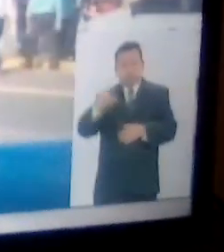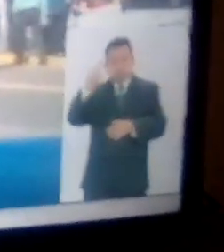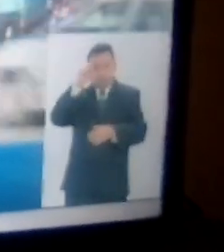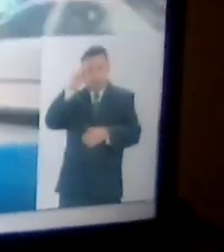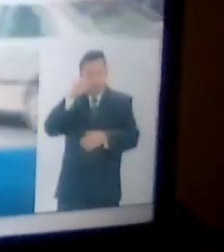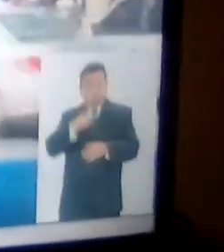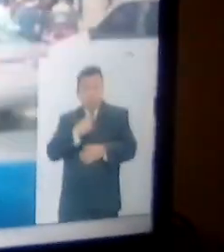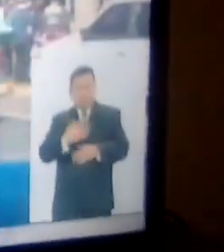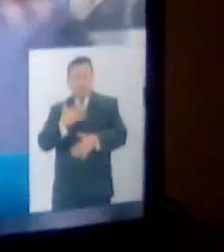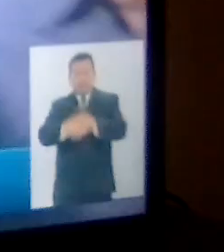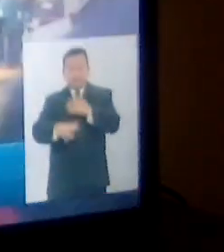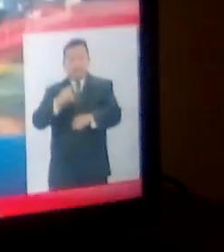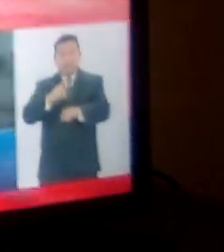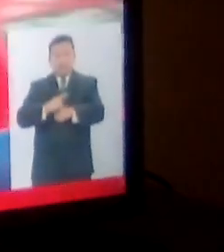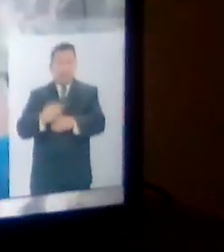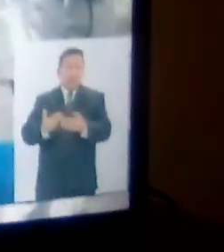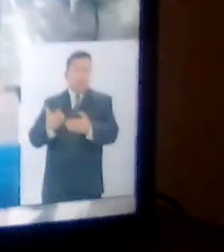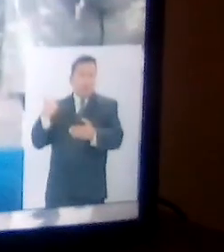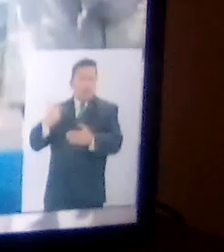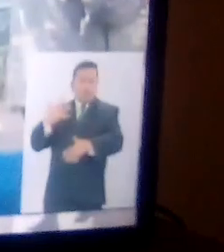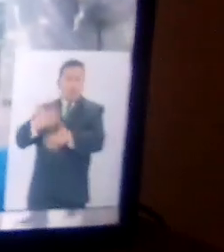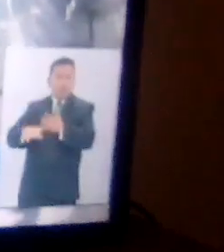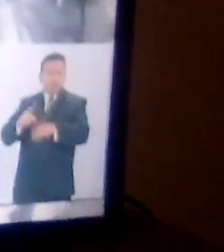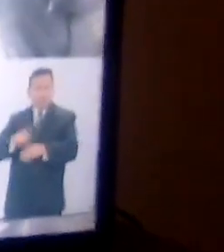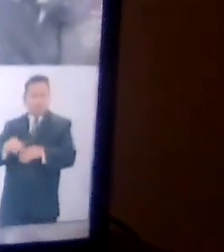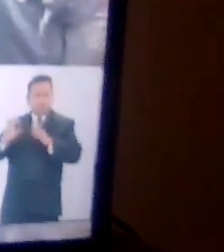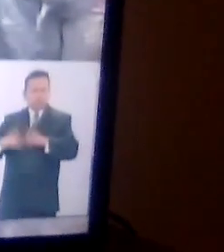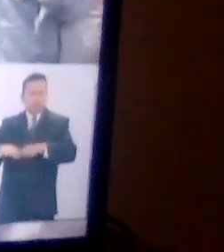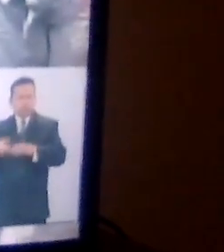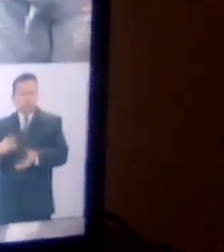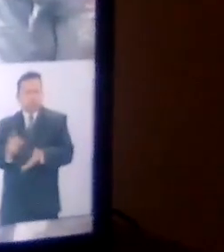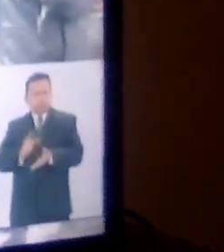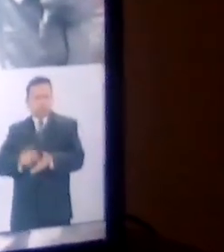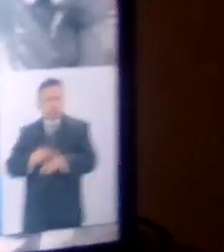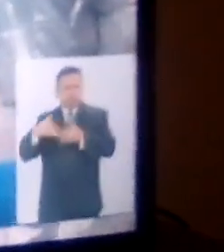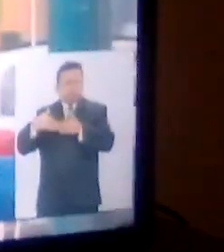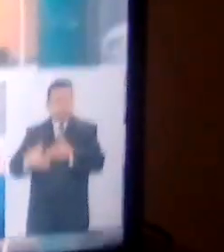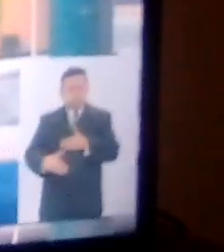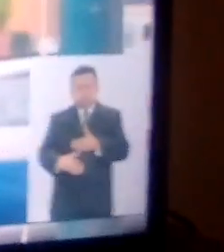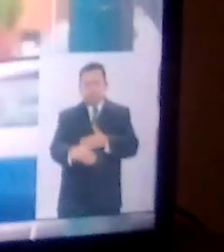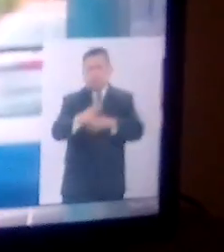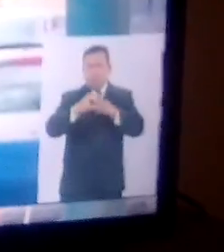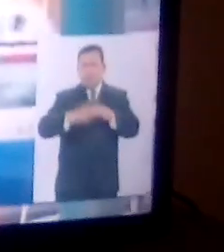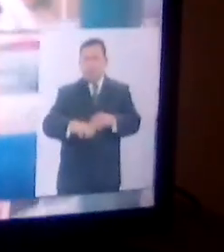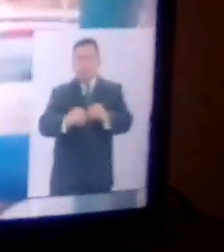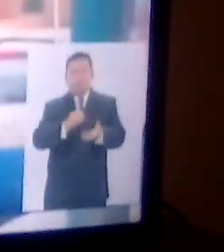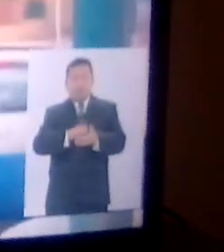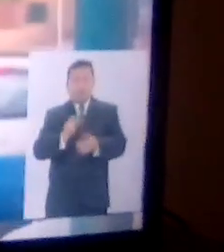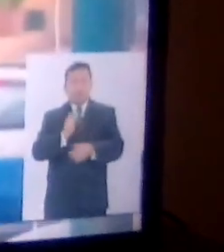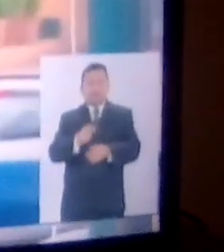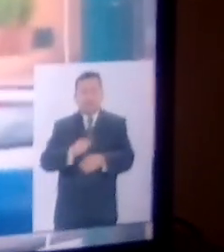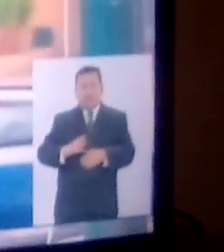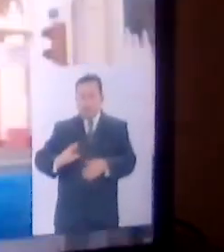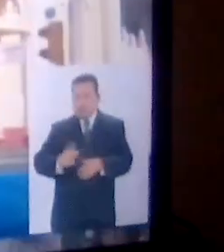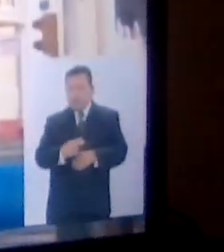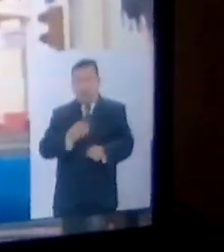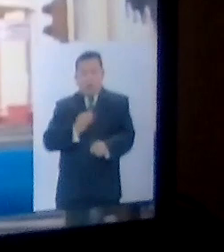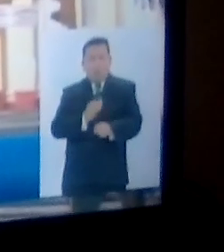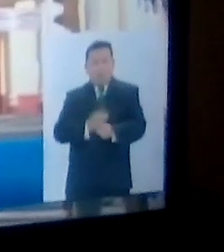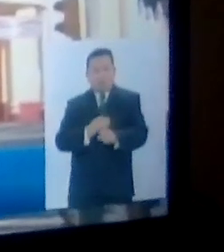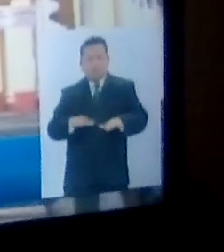días seguidos hubo lluvia en territorio veracruzano. Se emitió un aviso especial por el nivel de los ríos que en esos momentos,